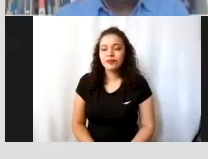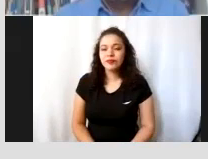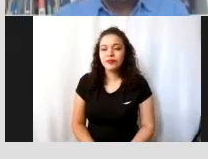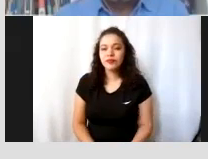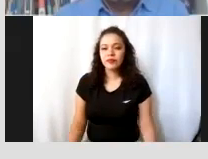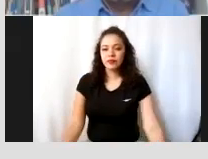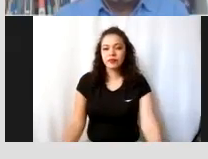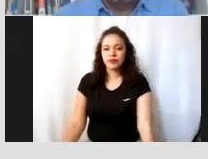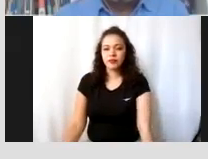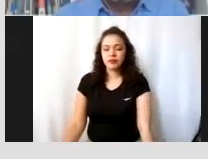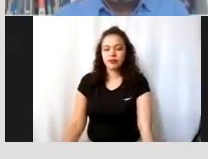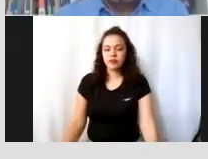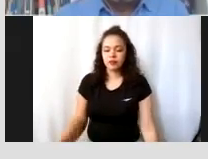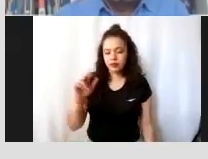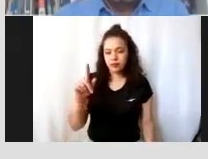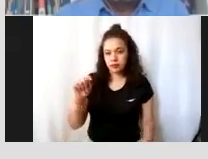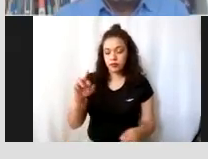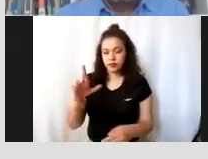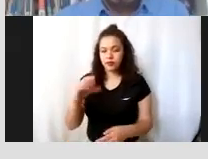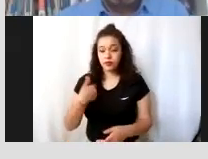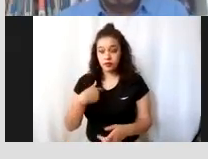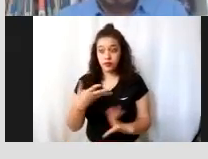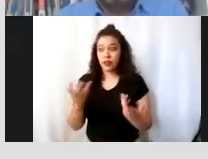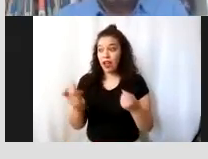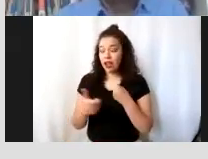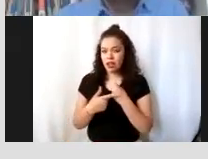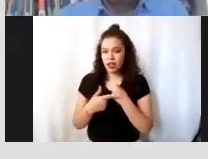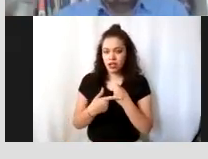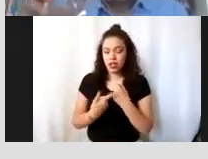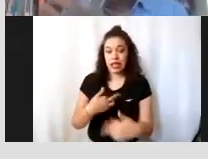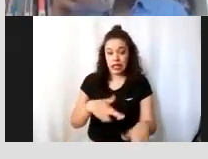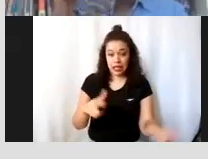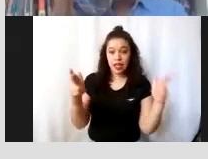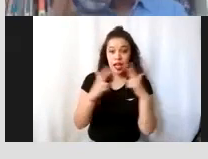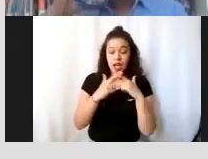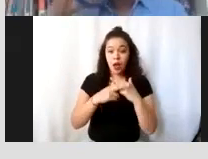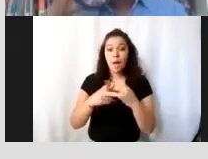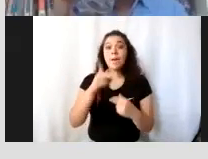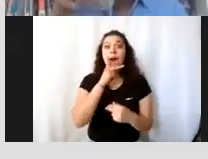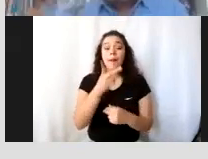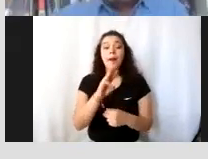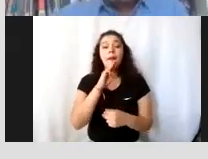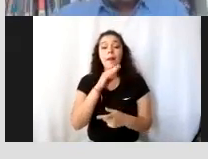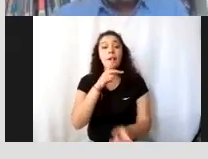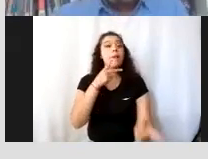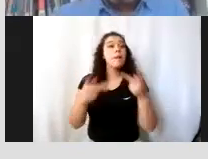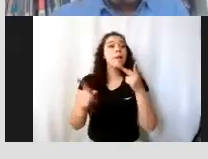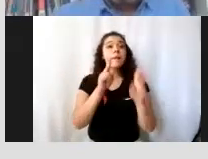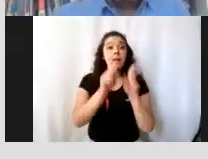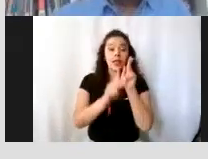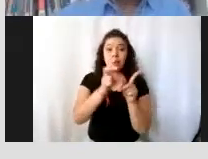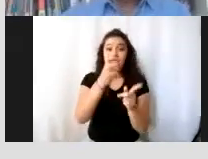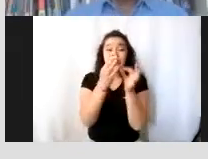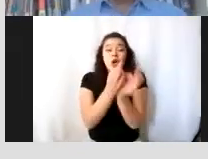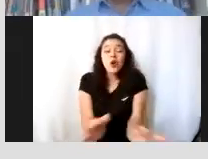Sí, Arturo, para nosotros sí fue una parte porque incluso por religión hablamos con los padres que era muy importante que se hiciera y